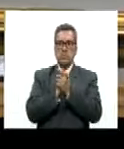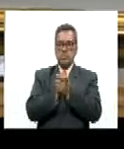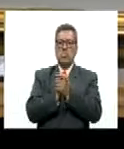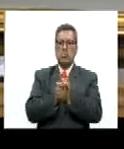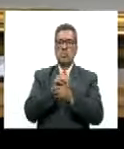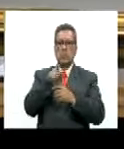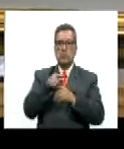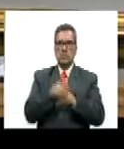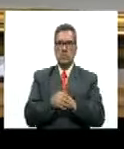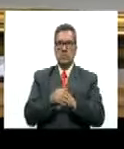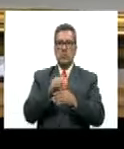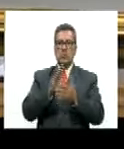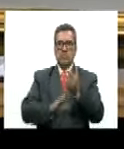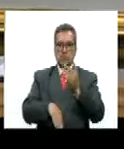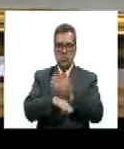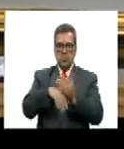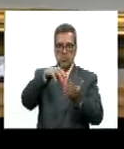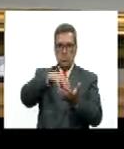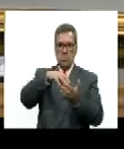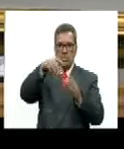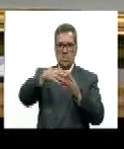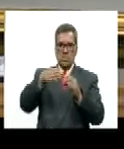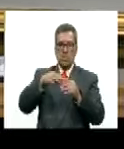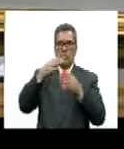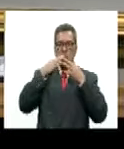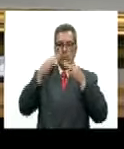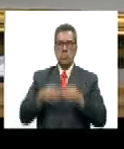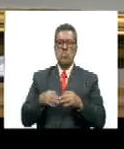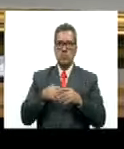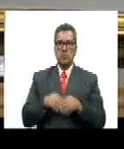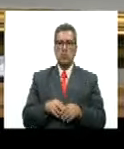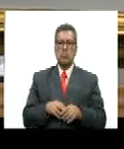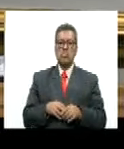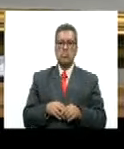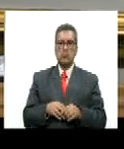que salgan del hemiciclo de sesiones.